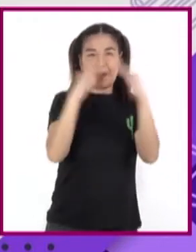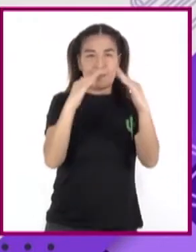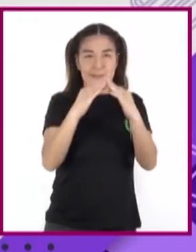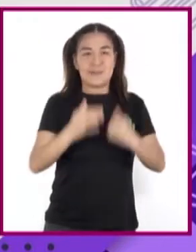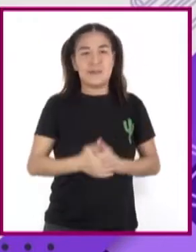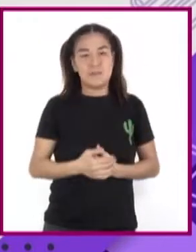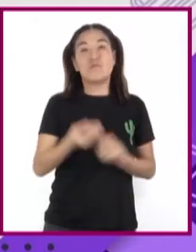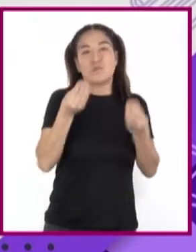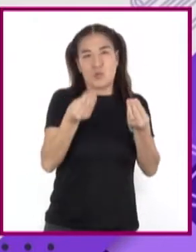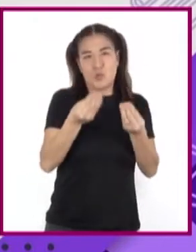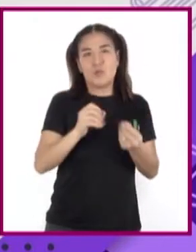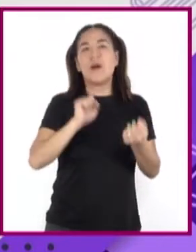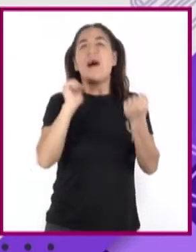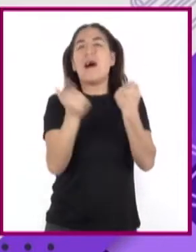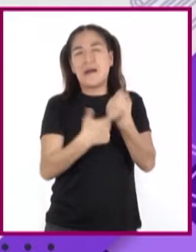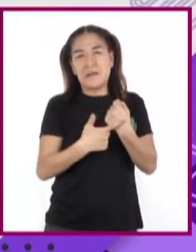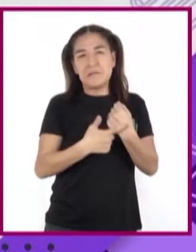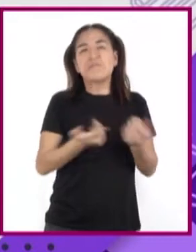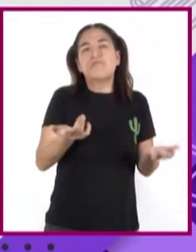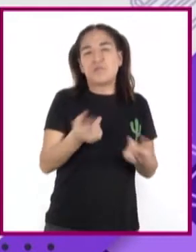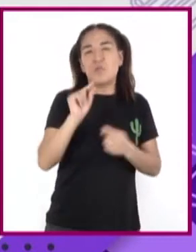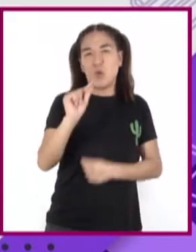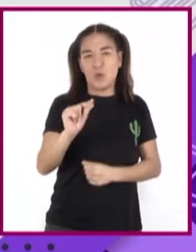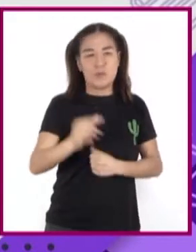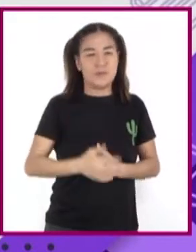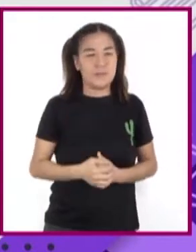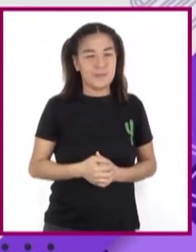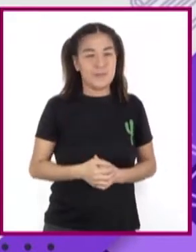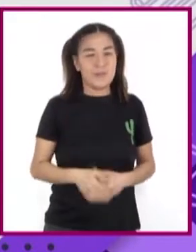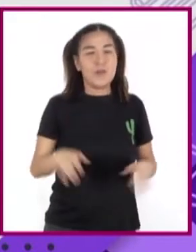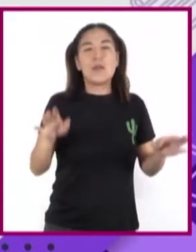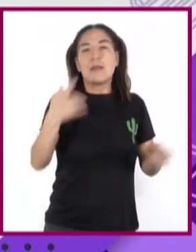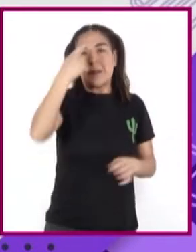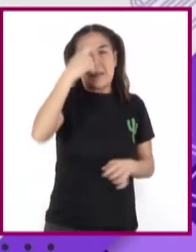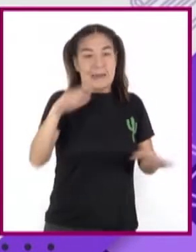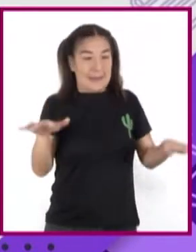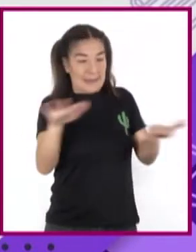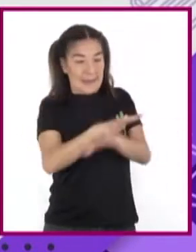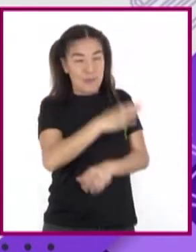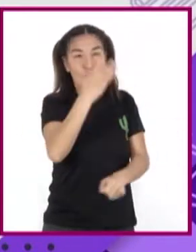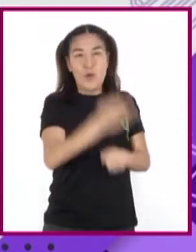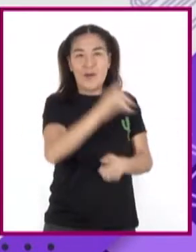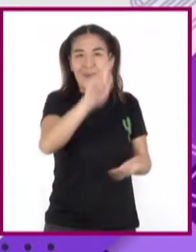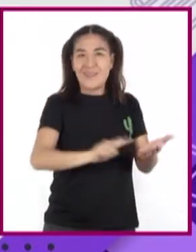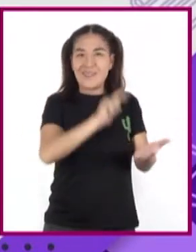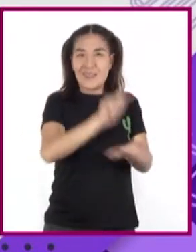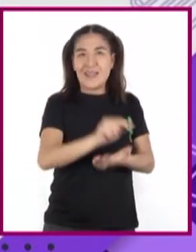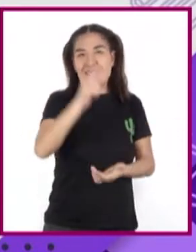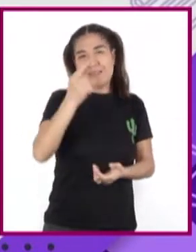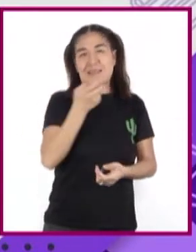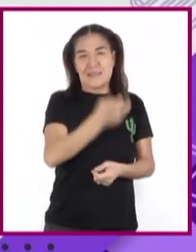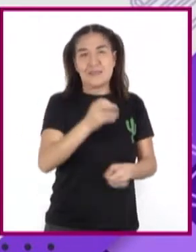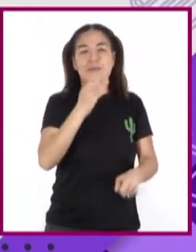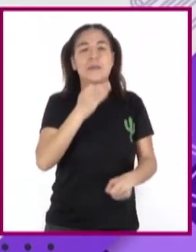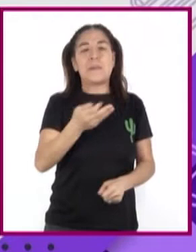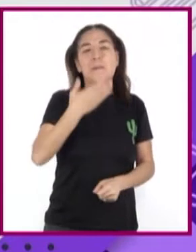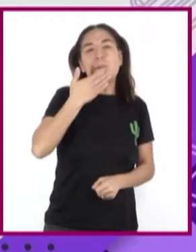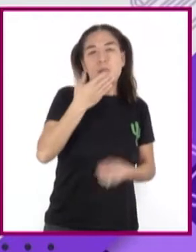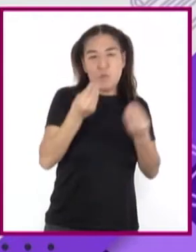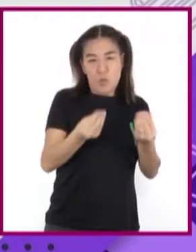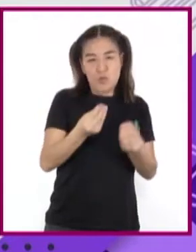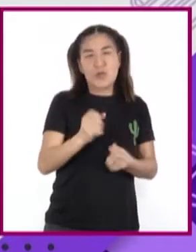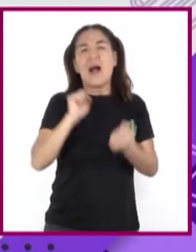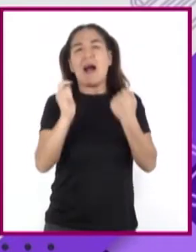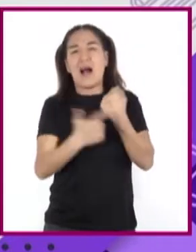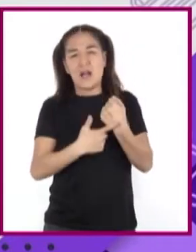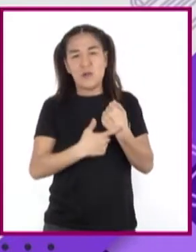Mucho, algo, poco. Modificar las leyes existentes. Mucho, algo,